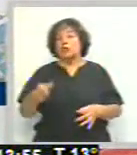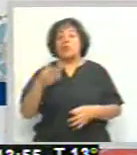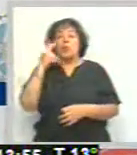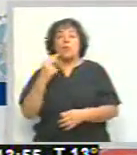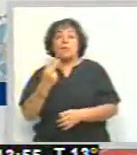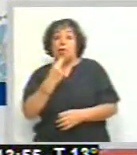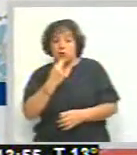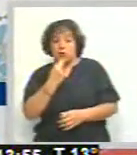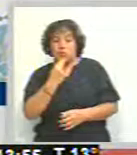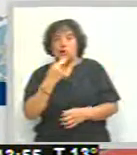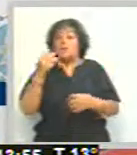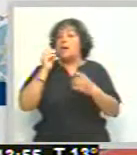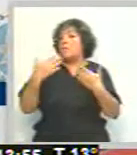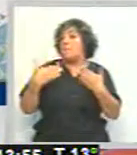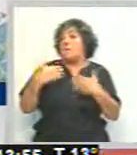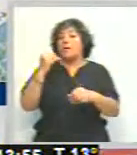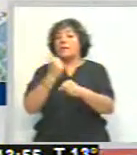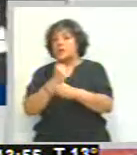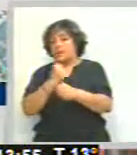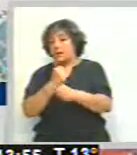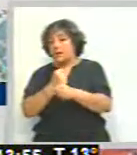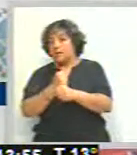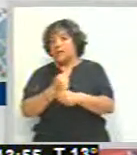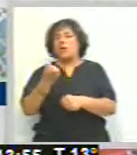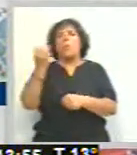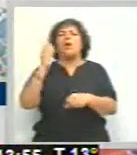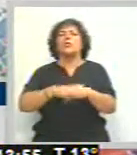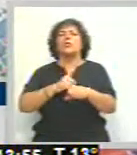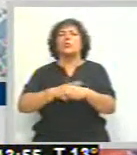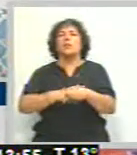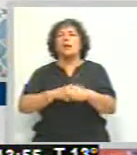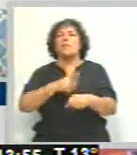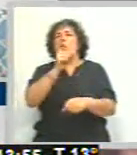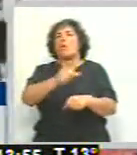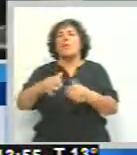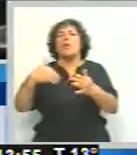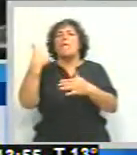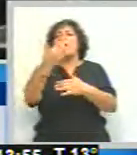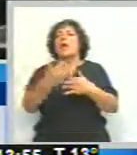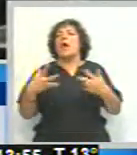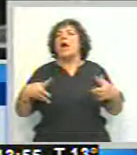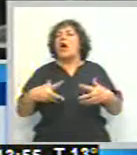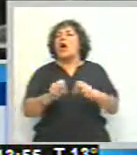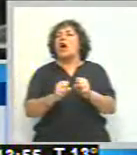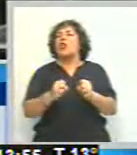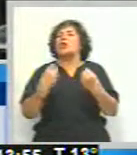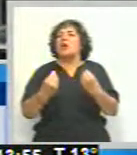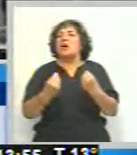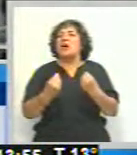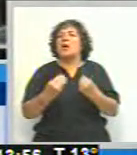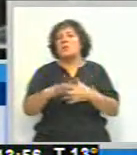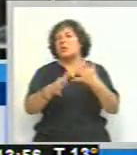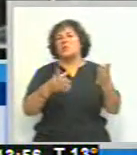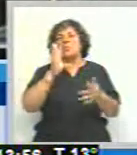para trabajar el tema Cuánto tiempo duró este operativo qué qué pudieron encontrar el operativo duró Aproximadamente